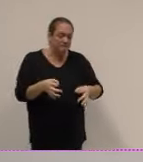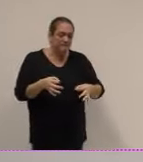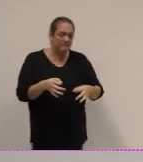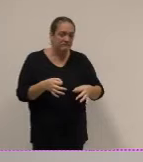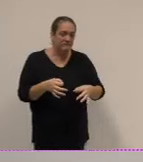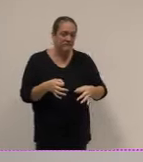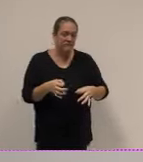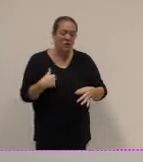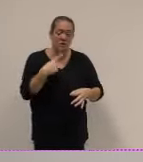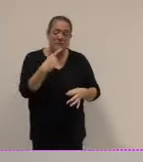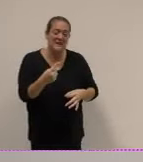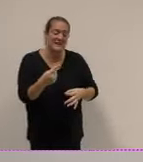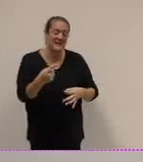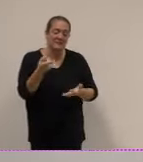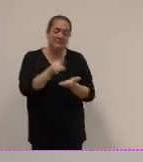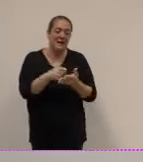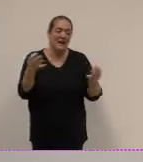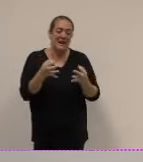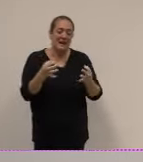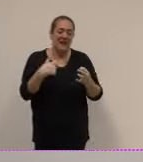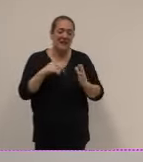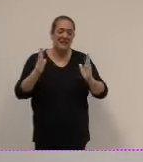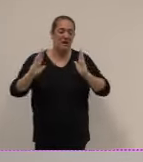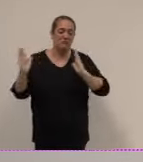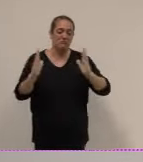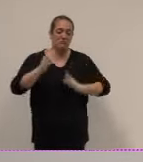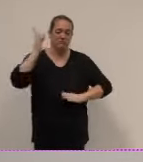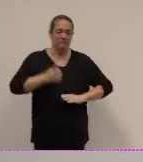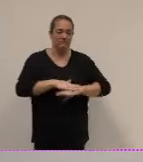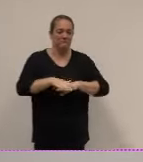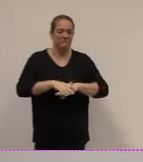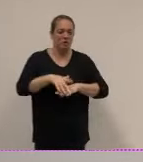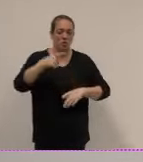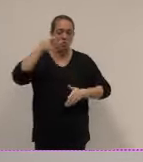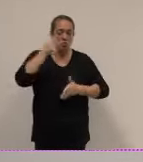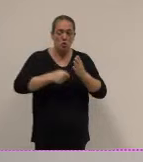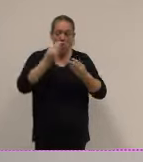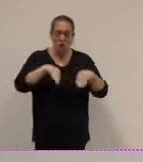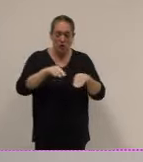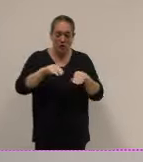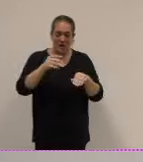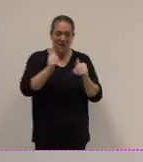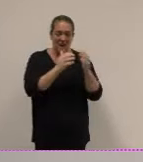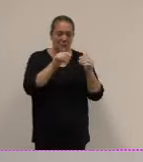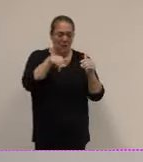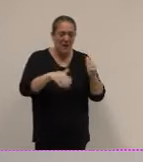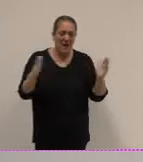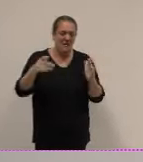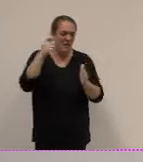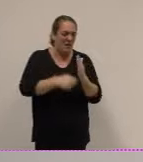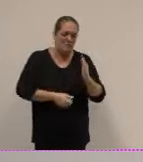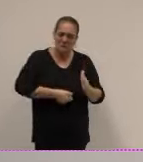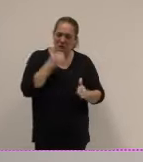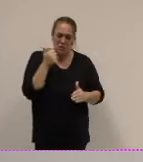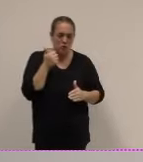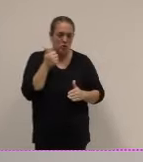decir yo que este ha sido el mandato más duro de la historia de La Palma, pues en estas alturas es una obviedad.